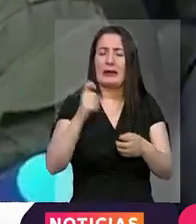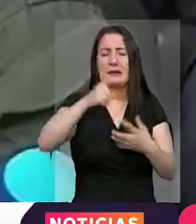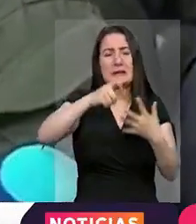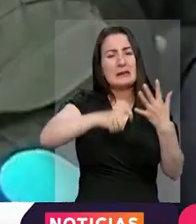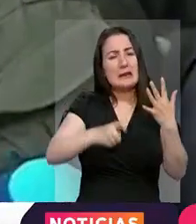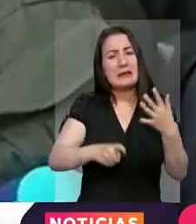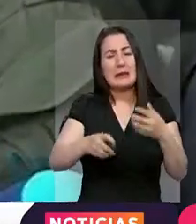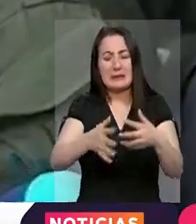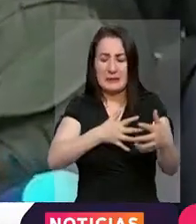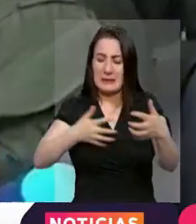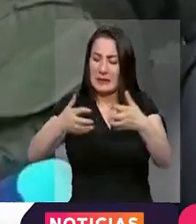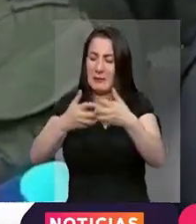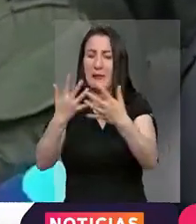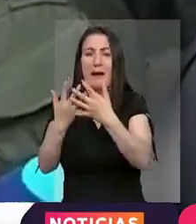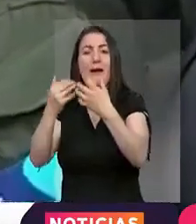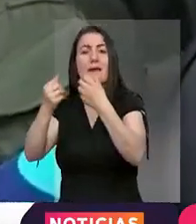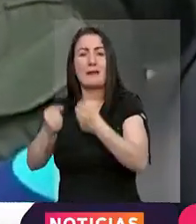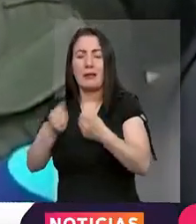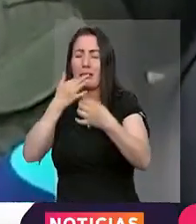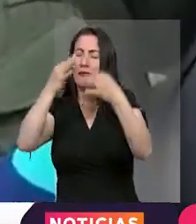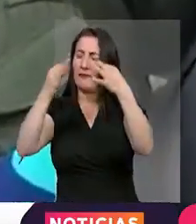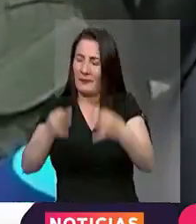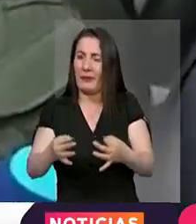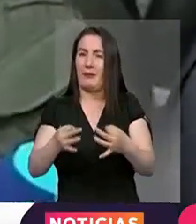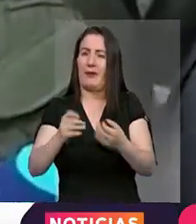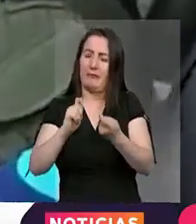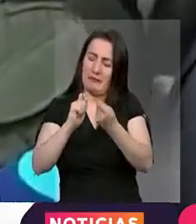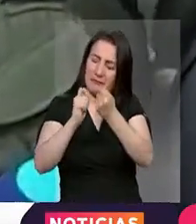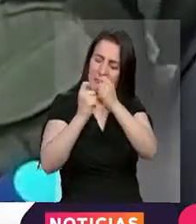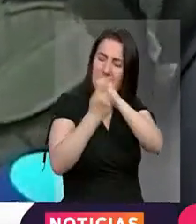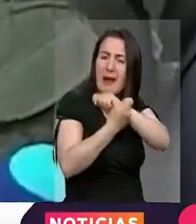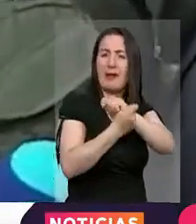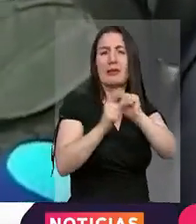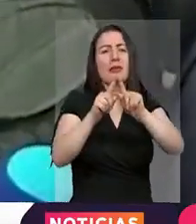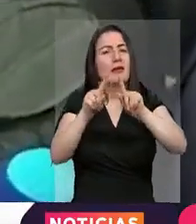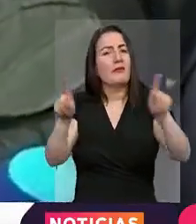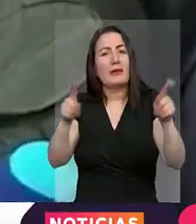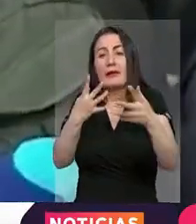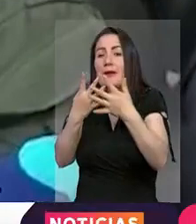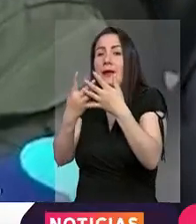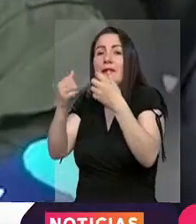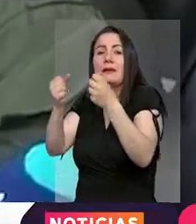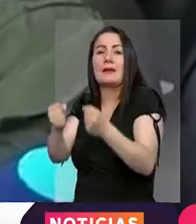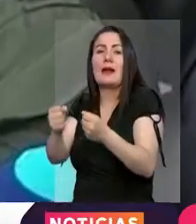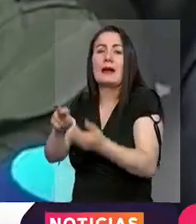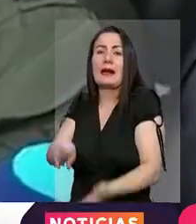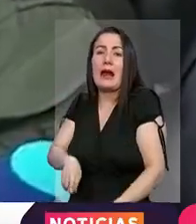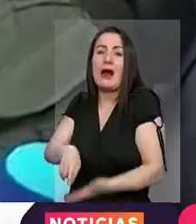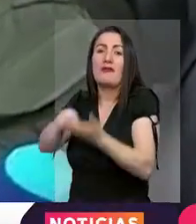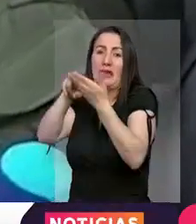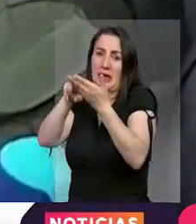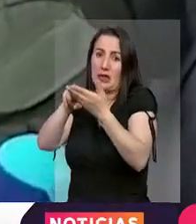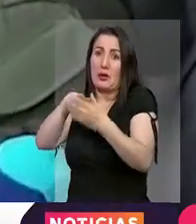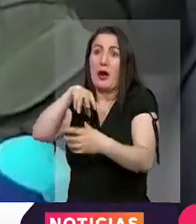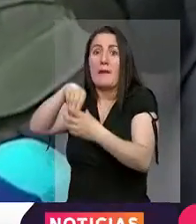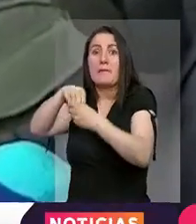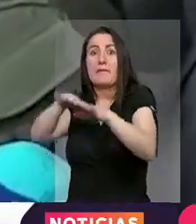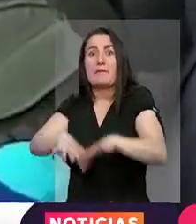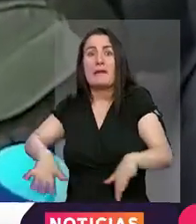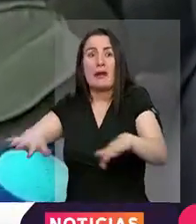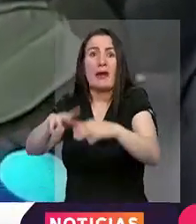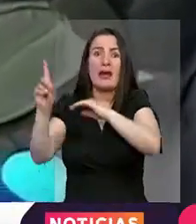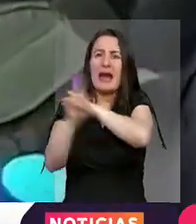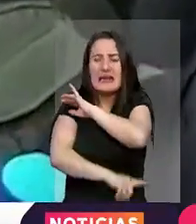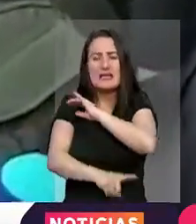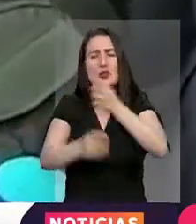de que el sistema carcelario realmente sea un sistema para la rehabilitación del preso en un espacio de venganza.